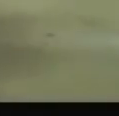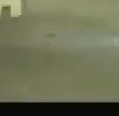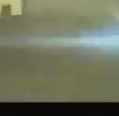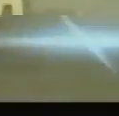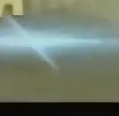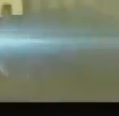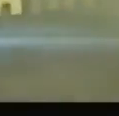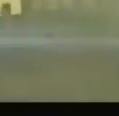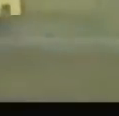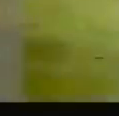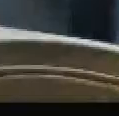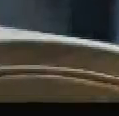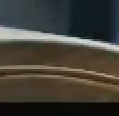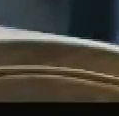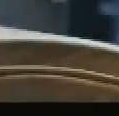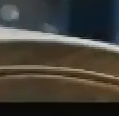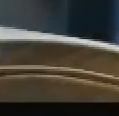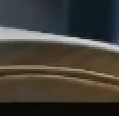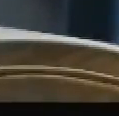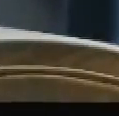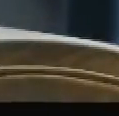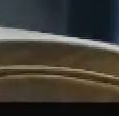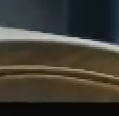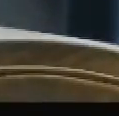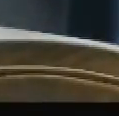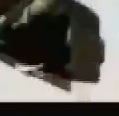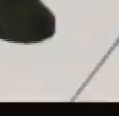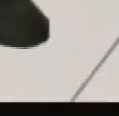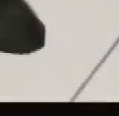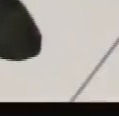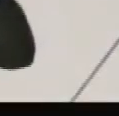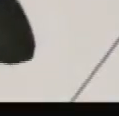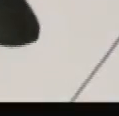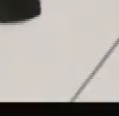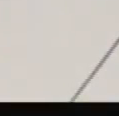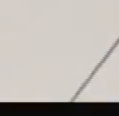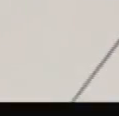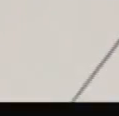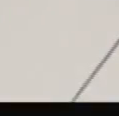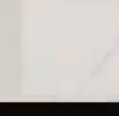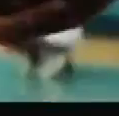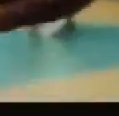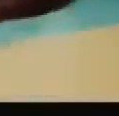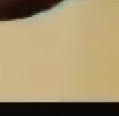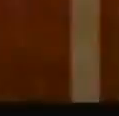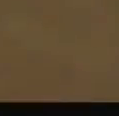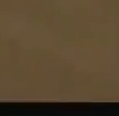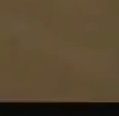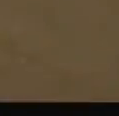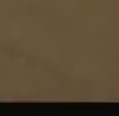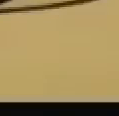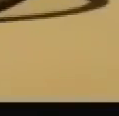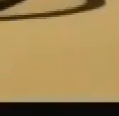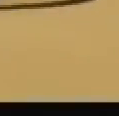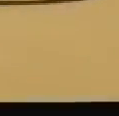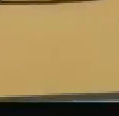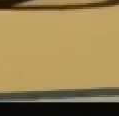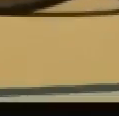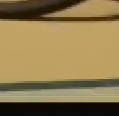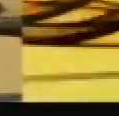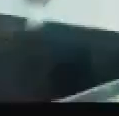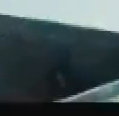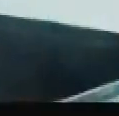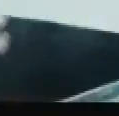En cada disciplina existe un esfuerzo. En cada esfuerzo se consolida un sueño.